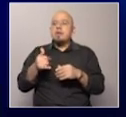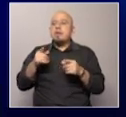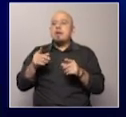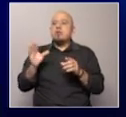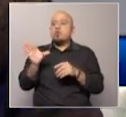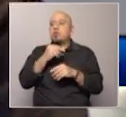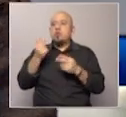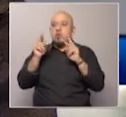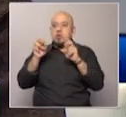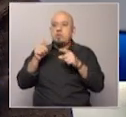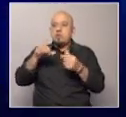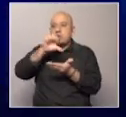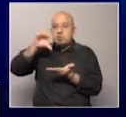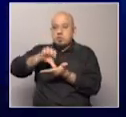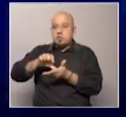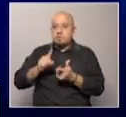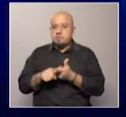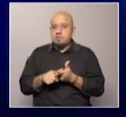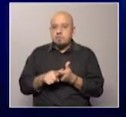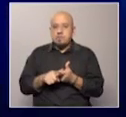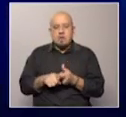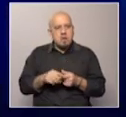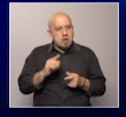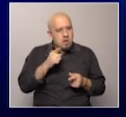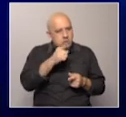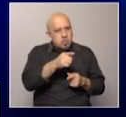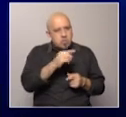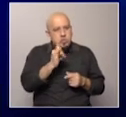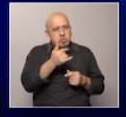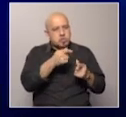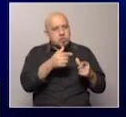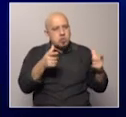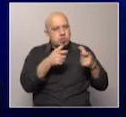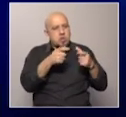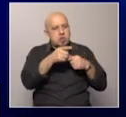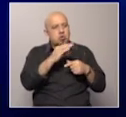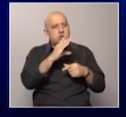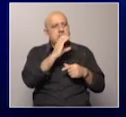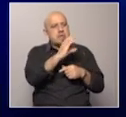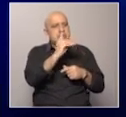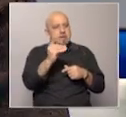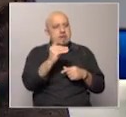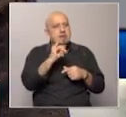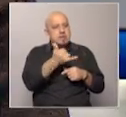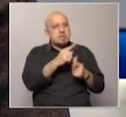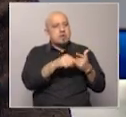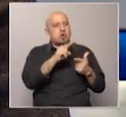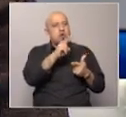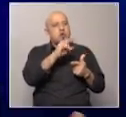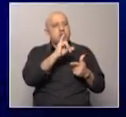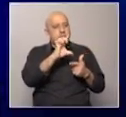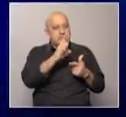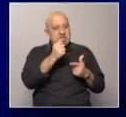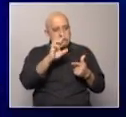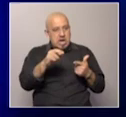por ejemplo de una ciudad ahora te reuniste ya ya sé bien poco con el intendente cristian di candia hay amistad con álvaro villar una de